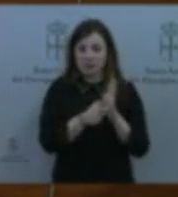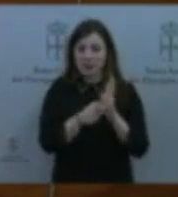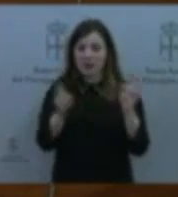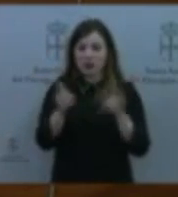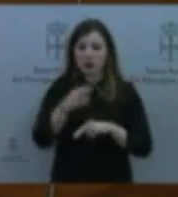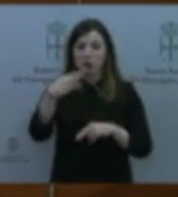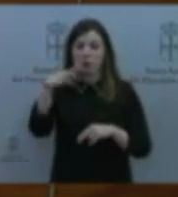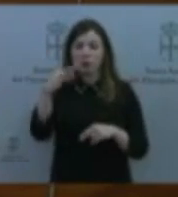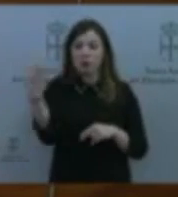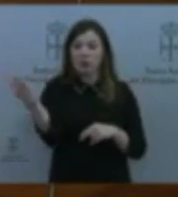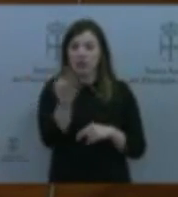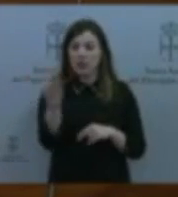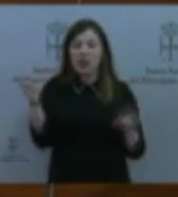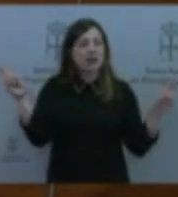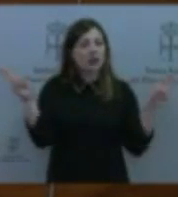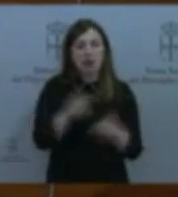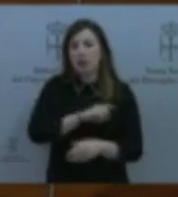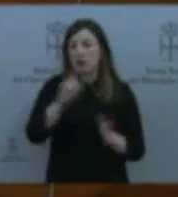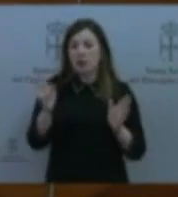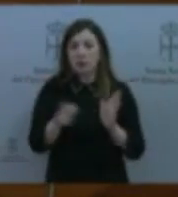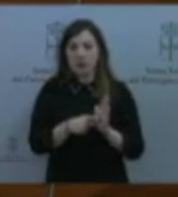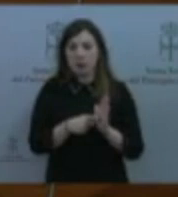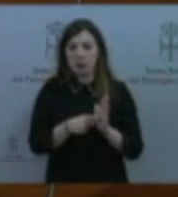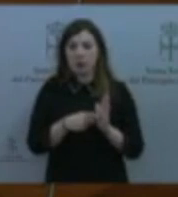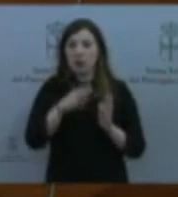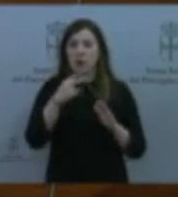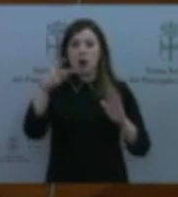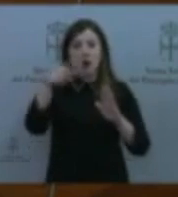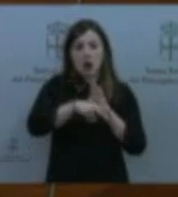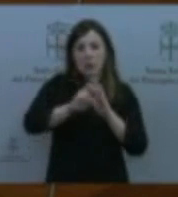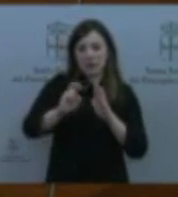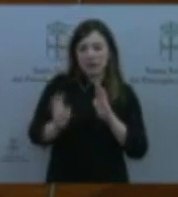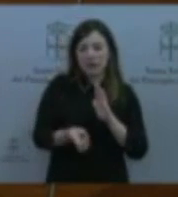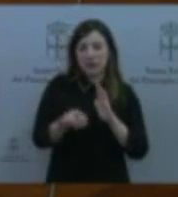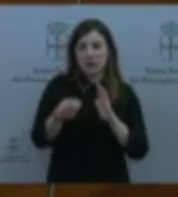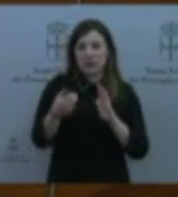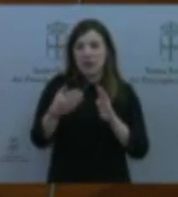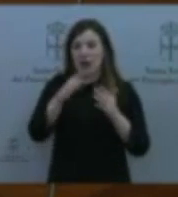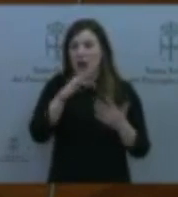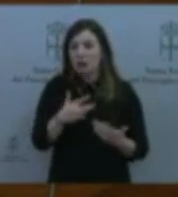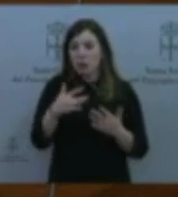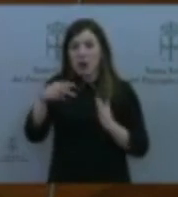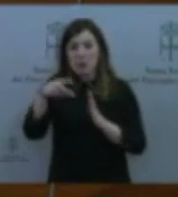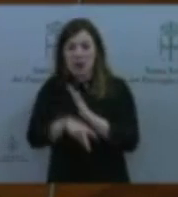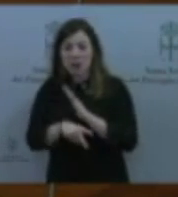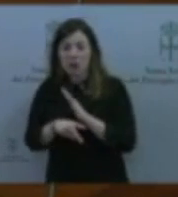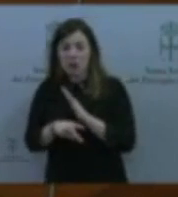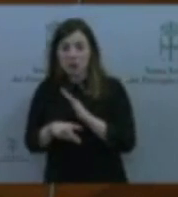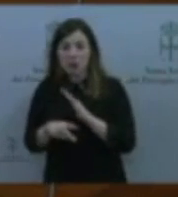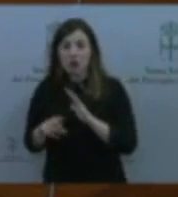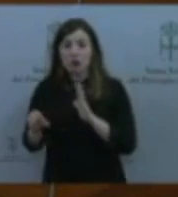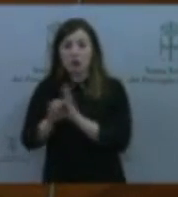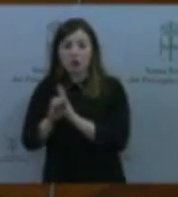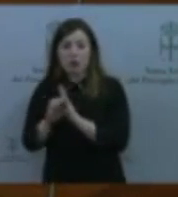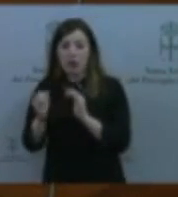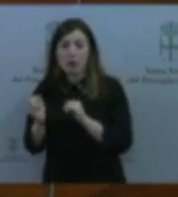una serie de normas superadas por el actual marco constitucional, señalando expresamente que quedarán derogadas,